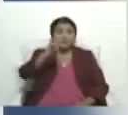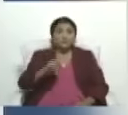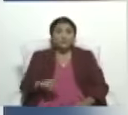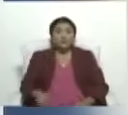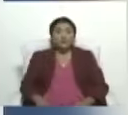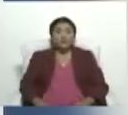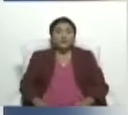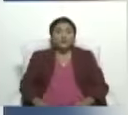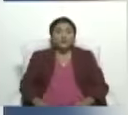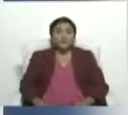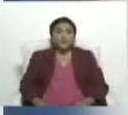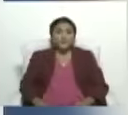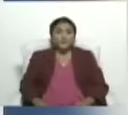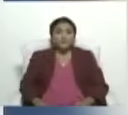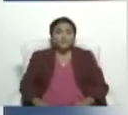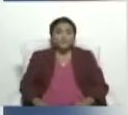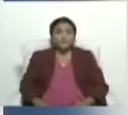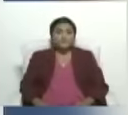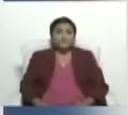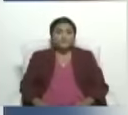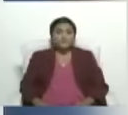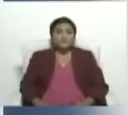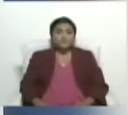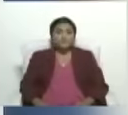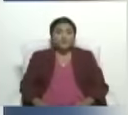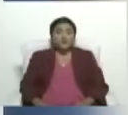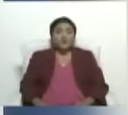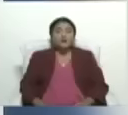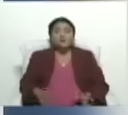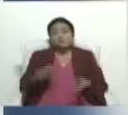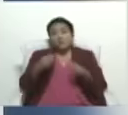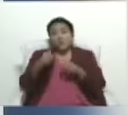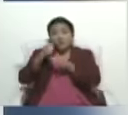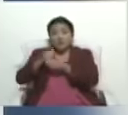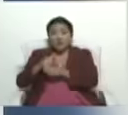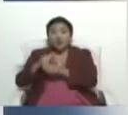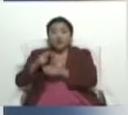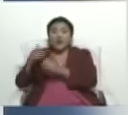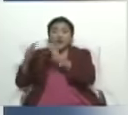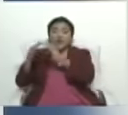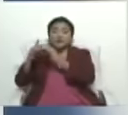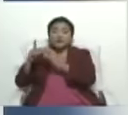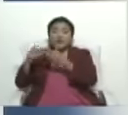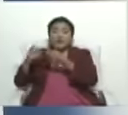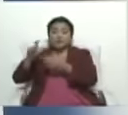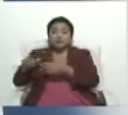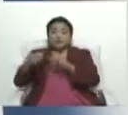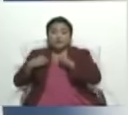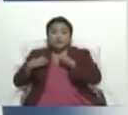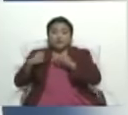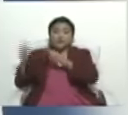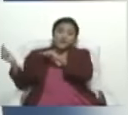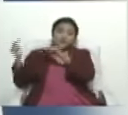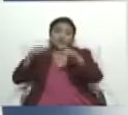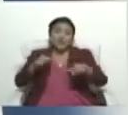quedo en el apartamento del vecino, esperando a que llegara la comisión del